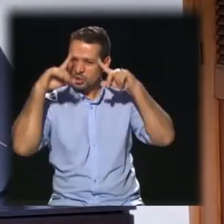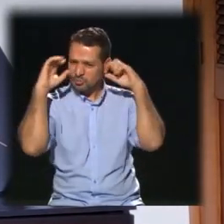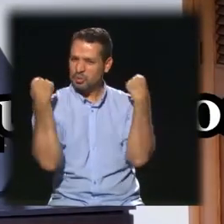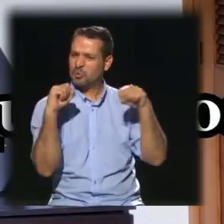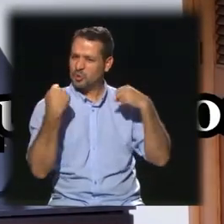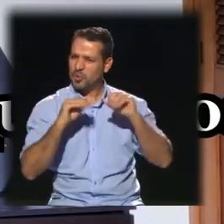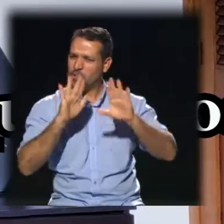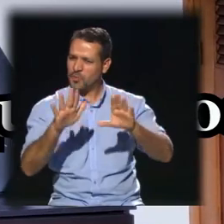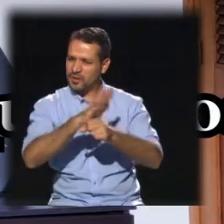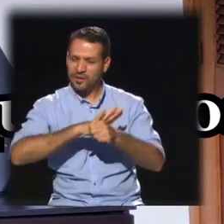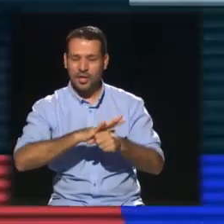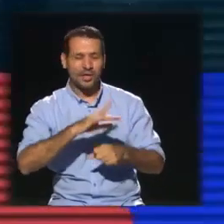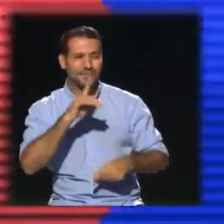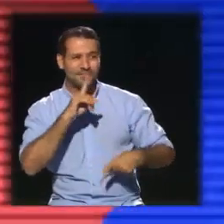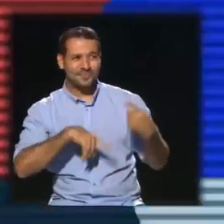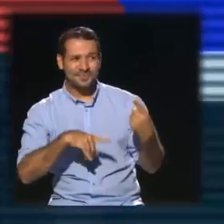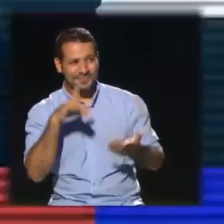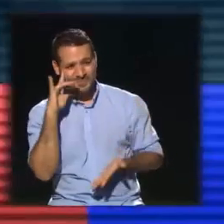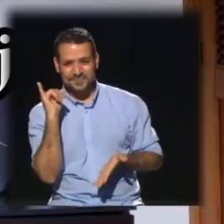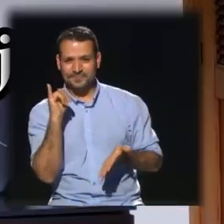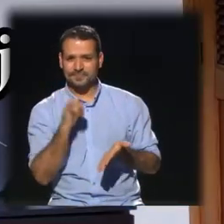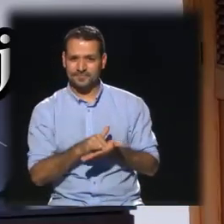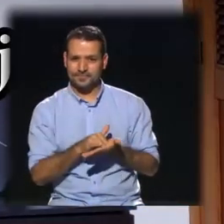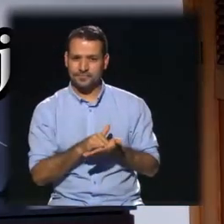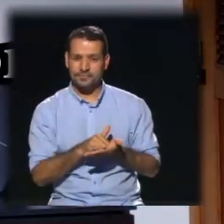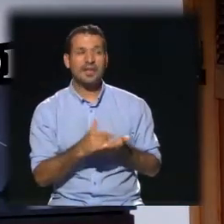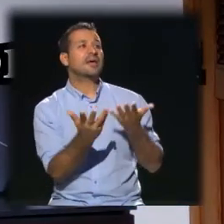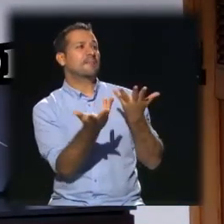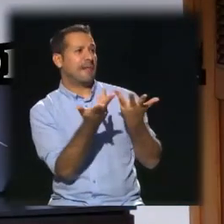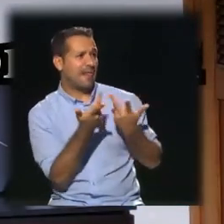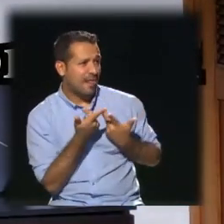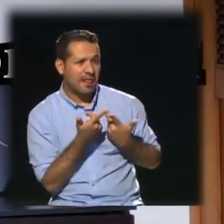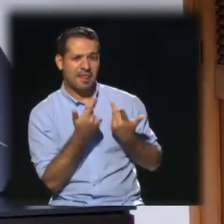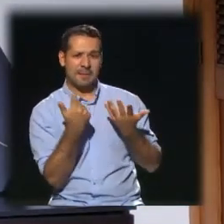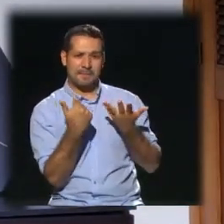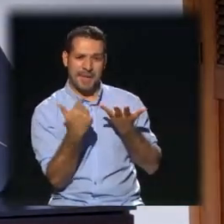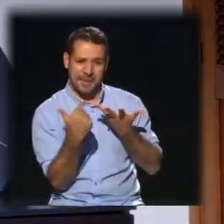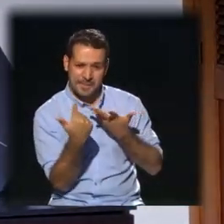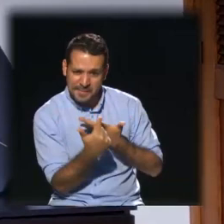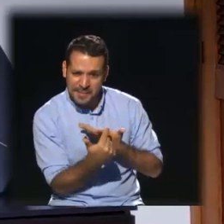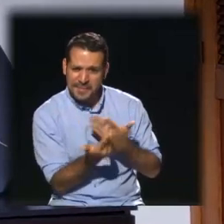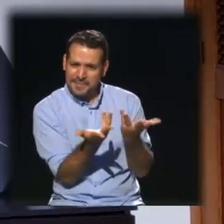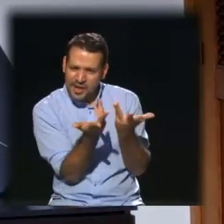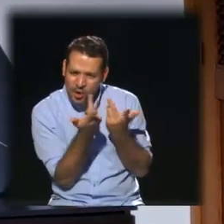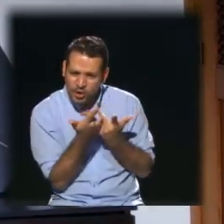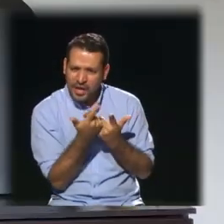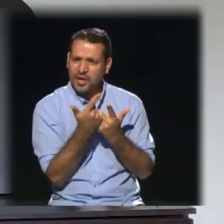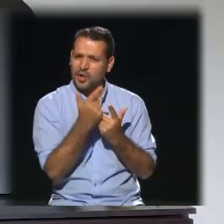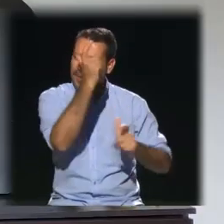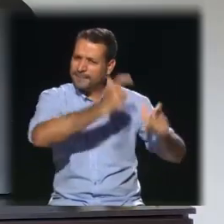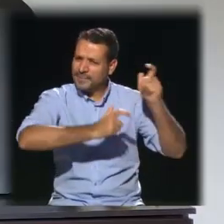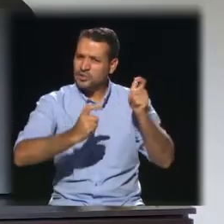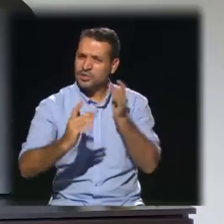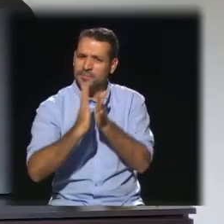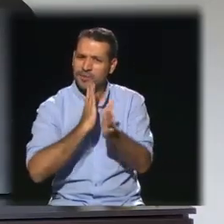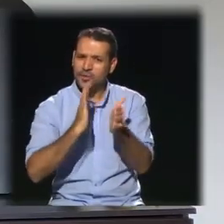esa situación. Yo no lo puedo creer. Que me dijeron, que me contaron, que es que yo creo porque todo el mundo lo dice. Esas